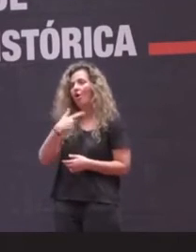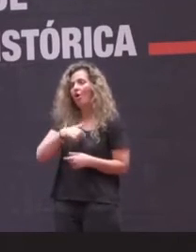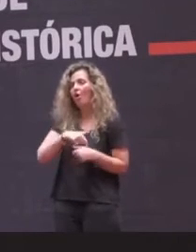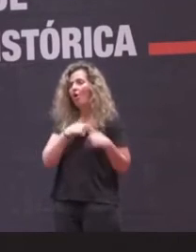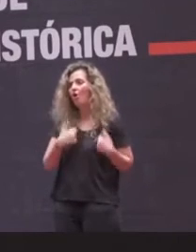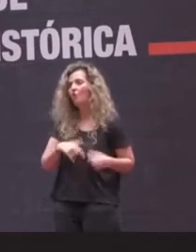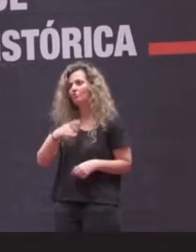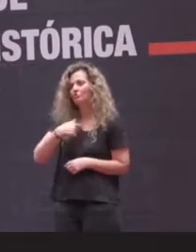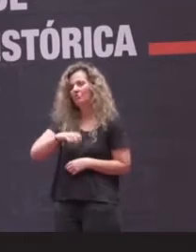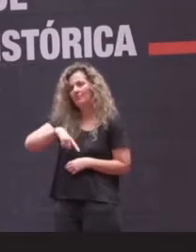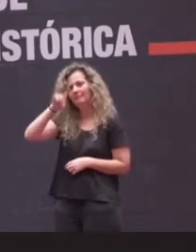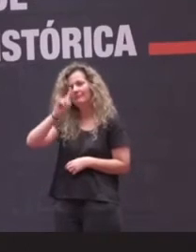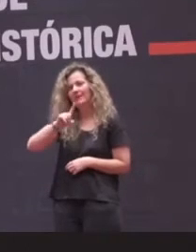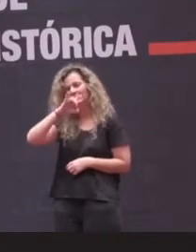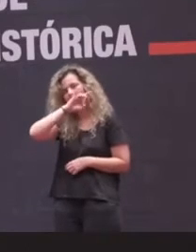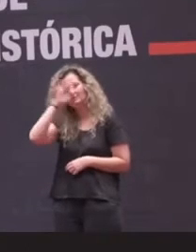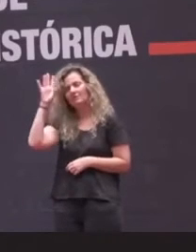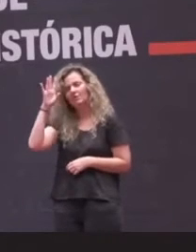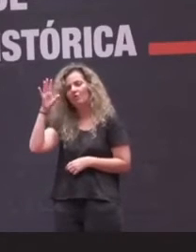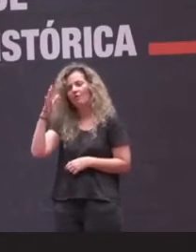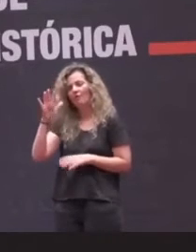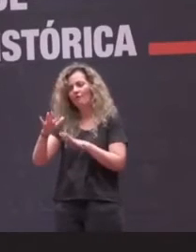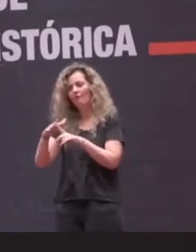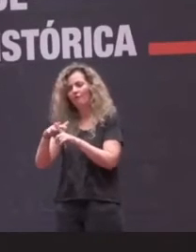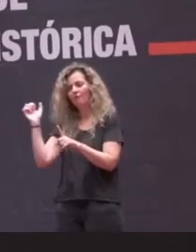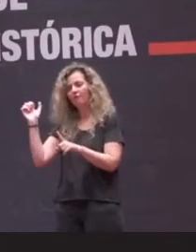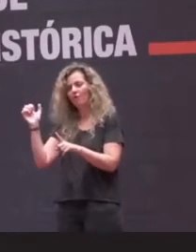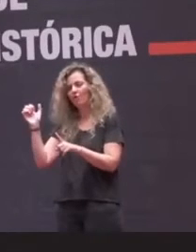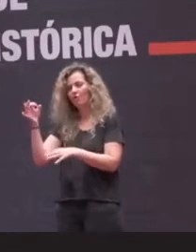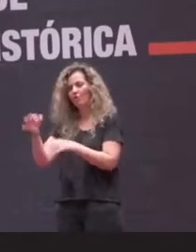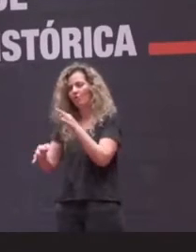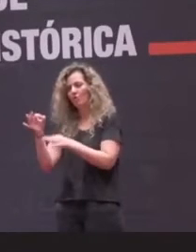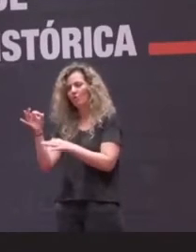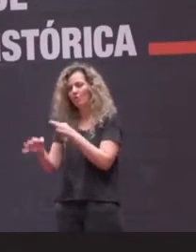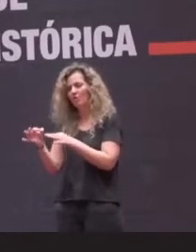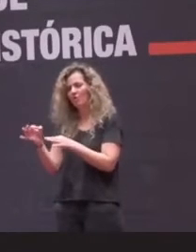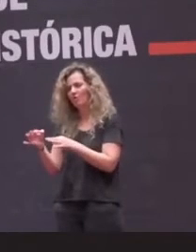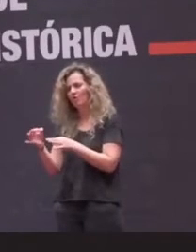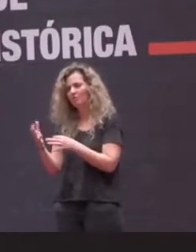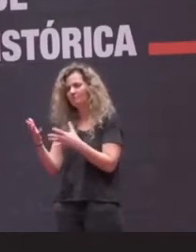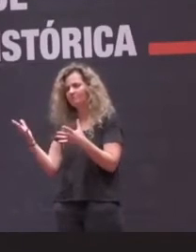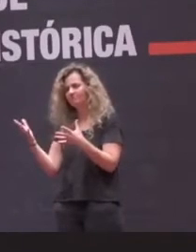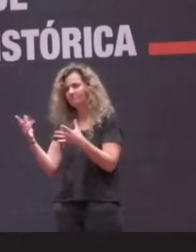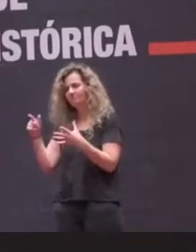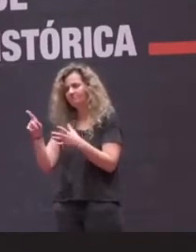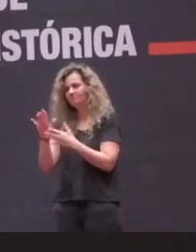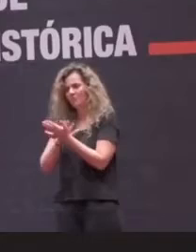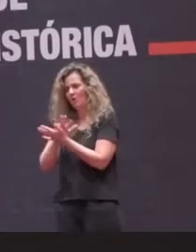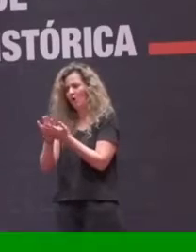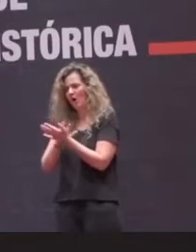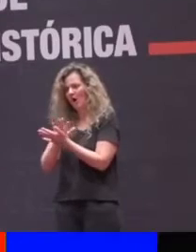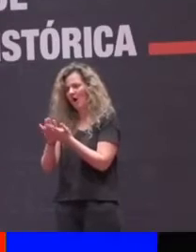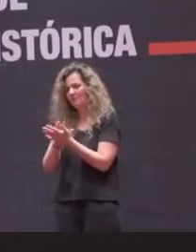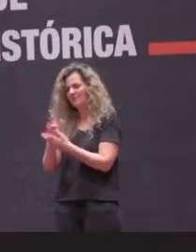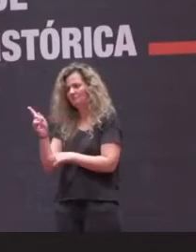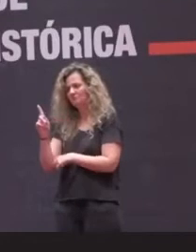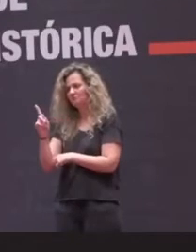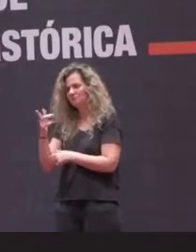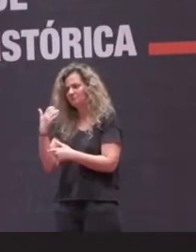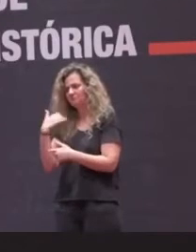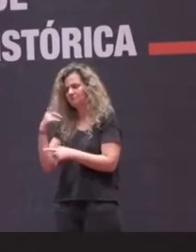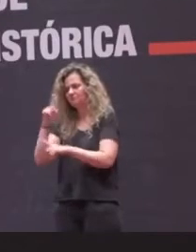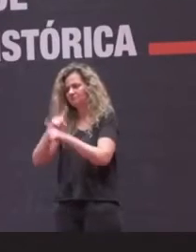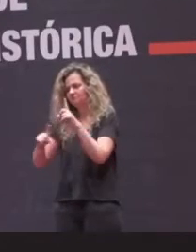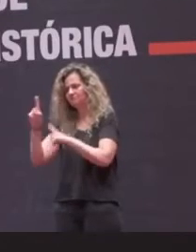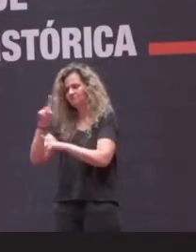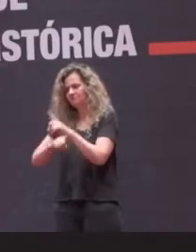más sorprendido de que los foros jurídicos tampoco se están haciendo eco. Y eso me preocupa. Estoy suscrito a muchas